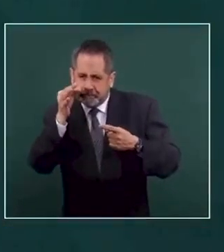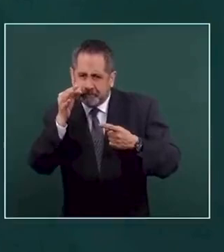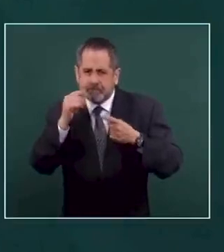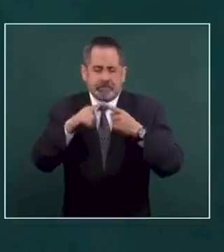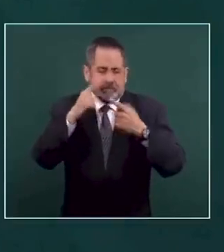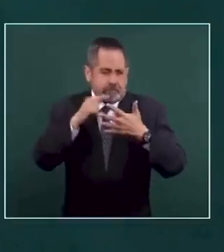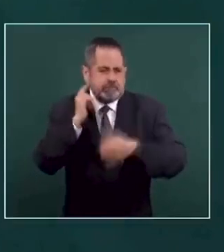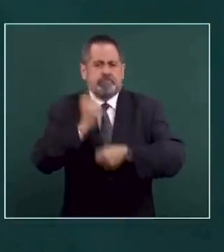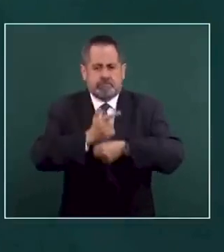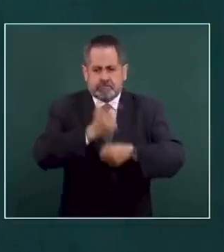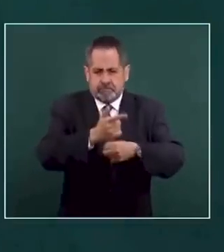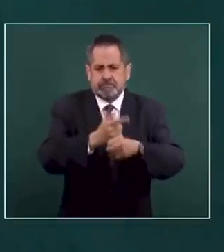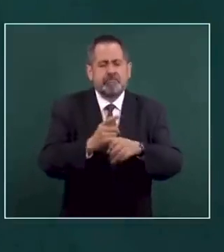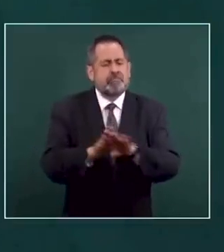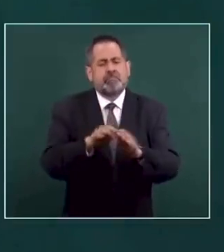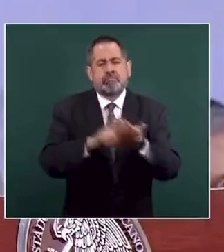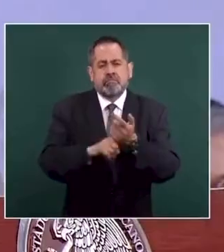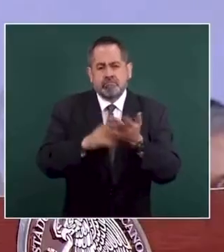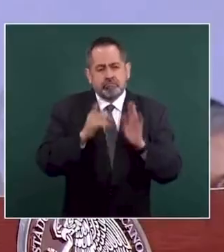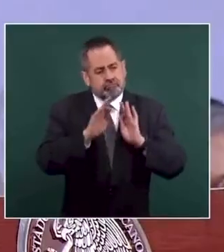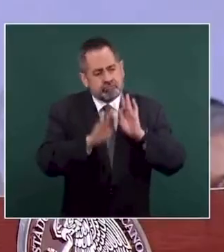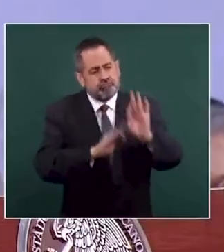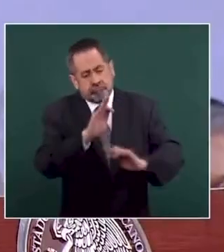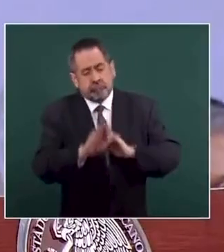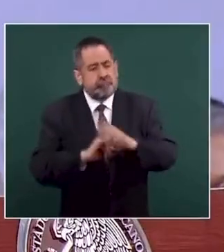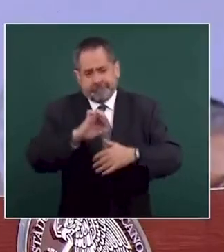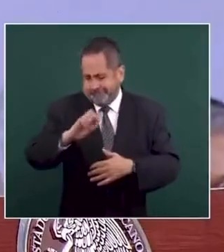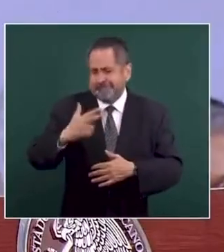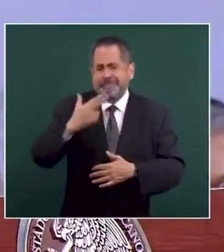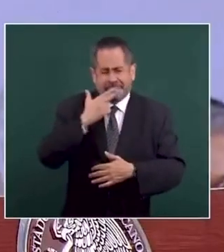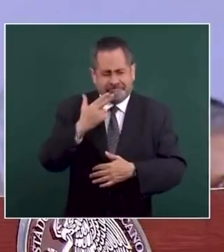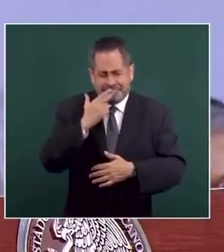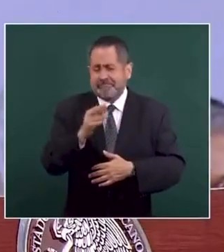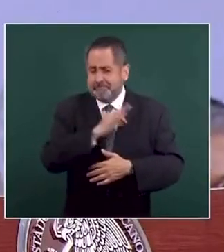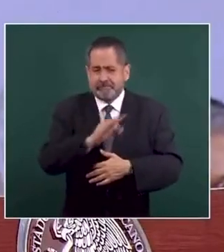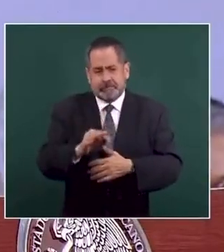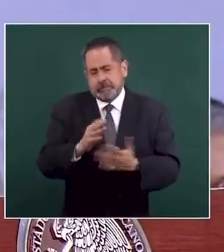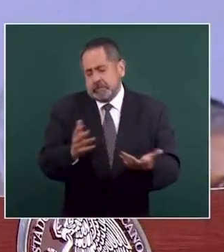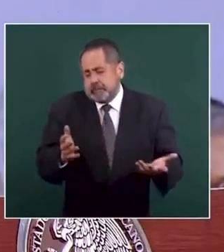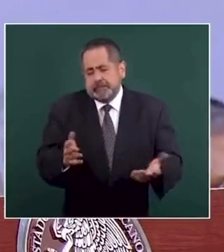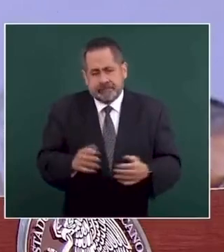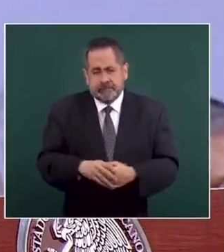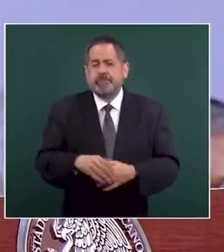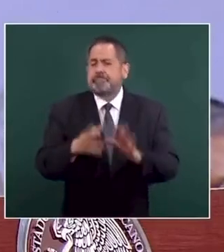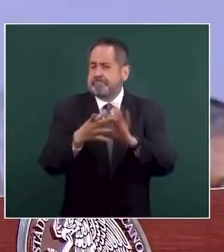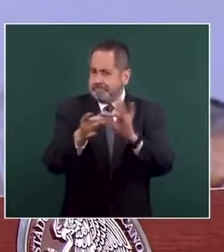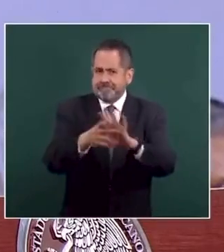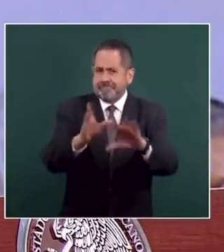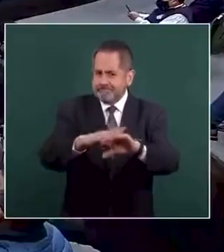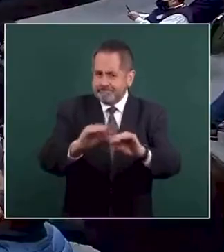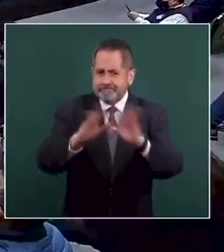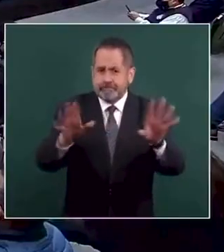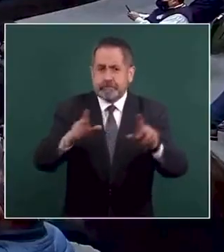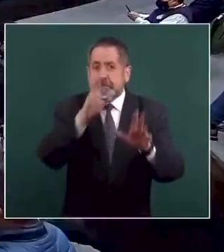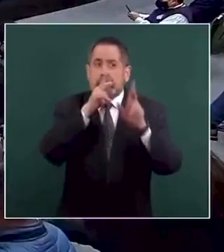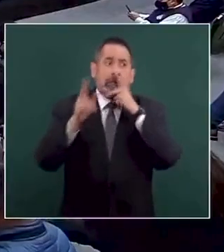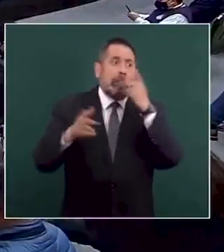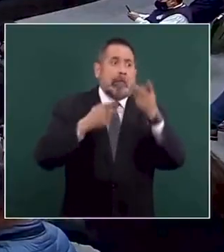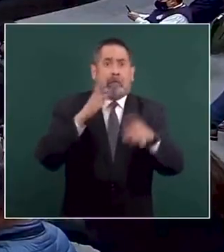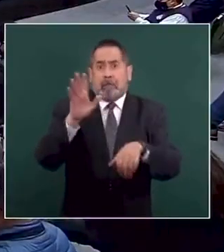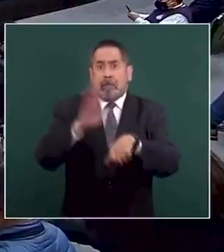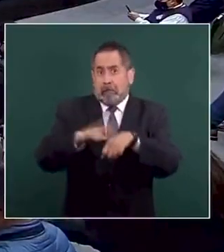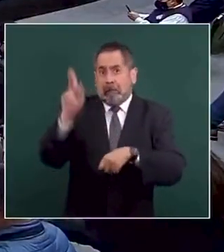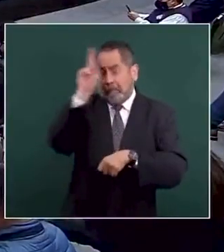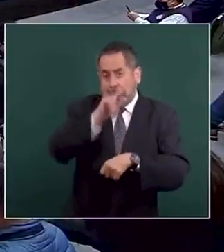variante y los tratamientos convencionales contra el COVID siguen siendo útiles. Es sumamente importante no distorsionar la